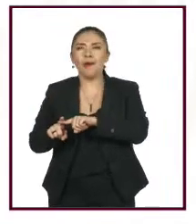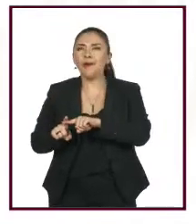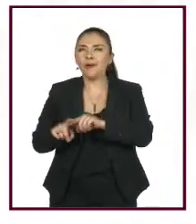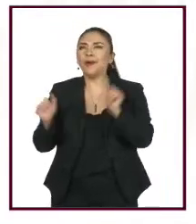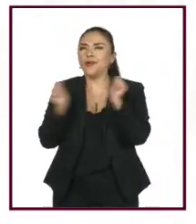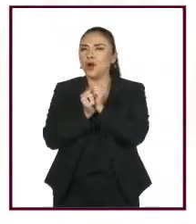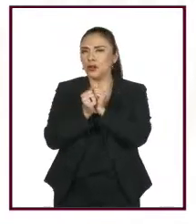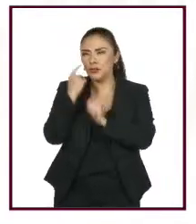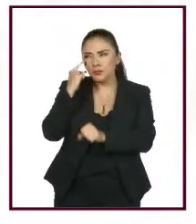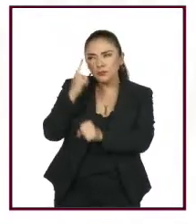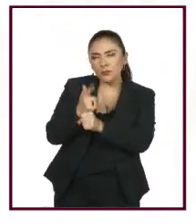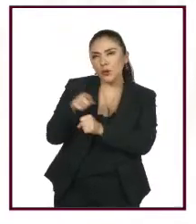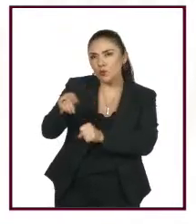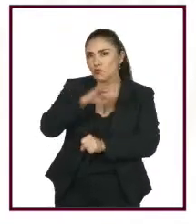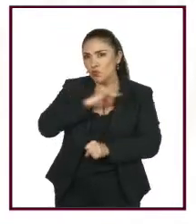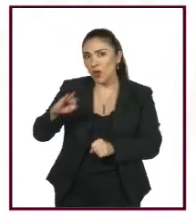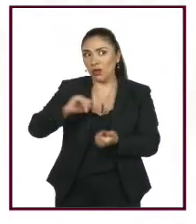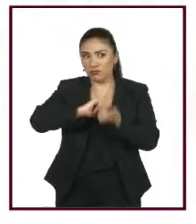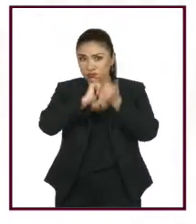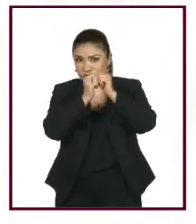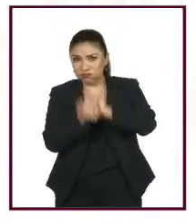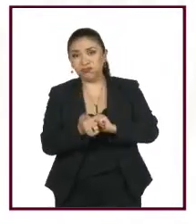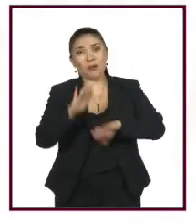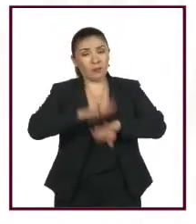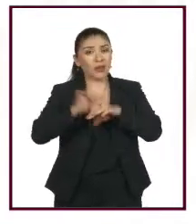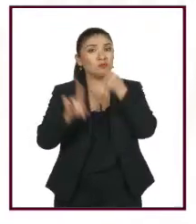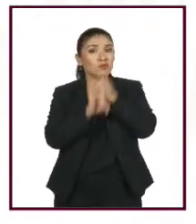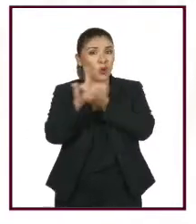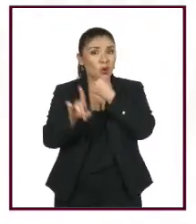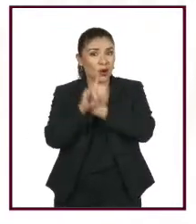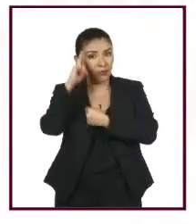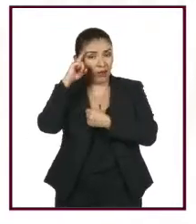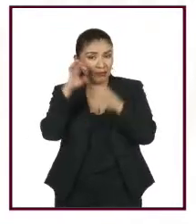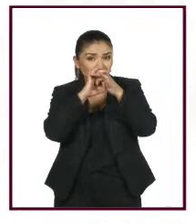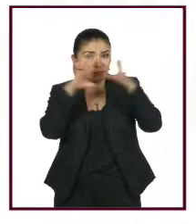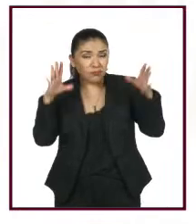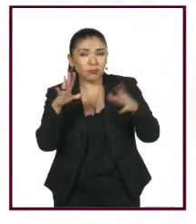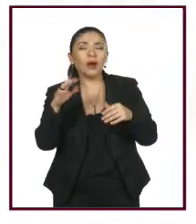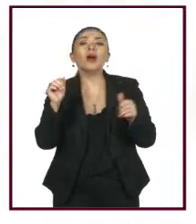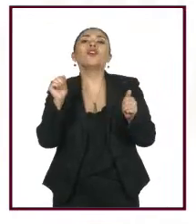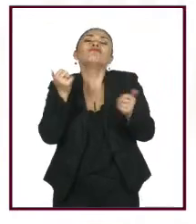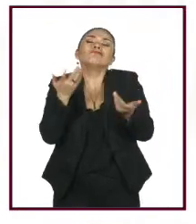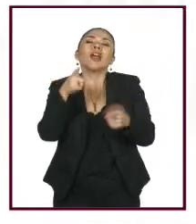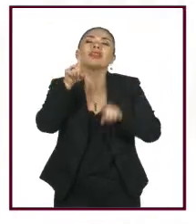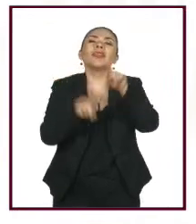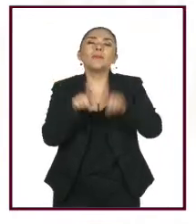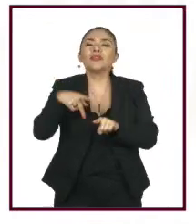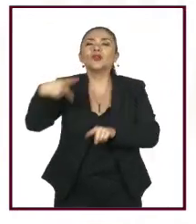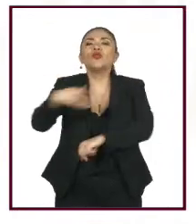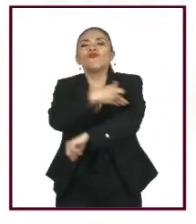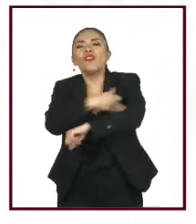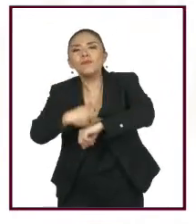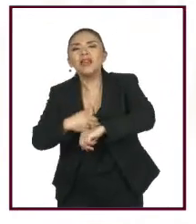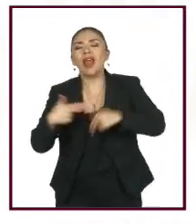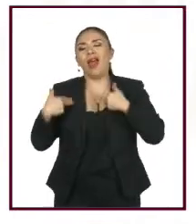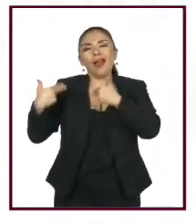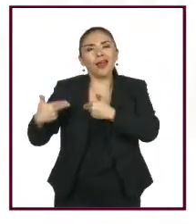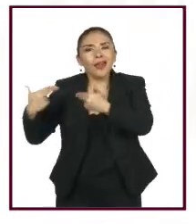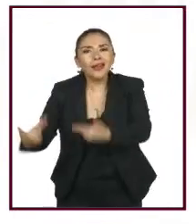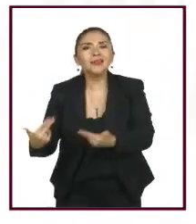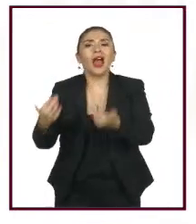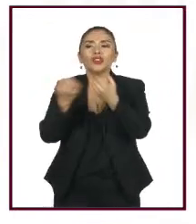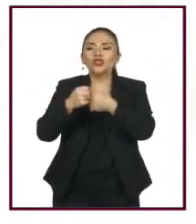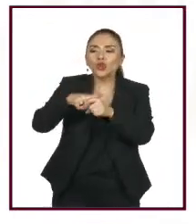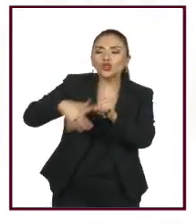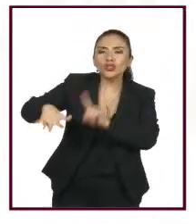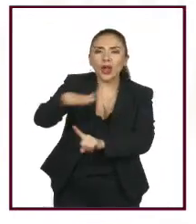estratificar el riesgo que tienen de padecer un trastorno por consumo, y esto va a depender de los factores individuales, genéticos, familiares,